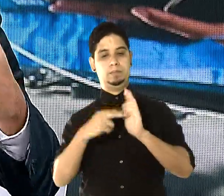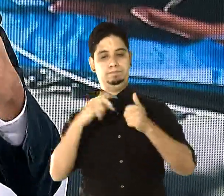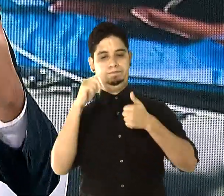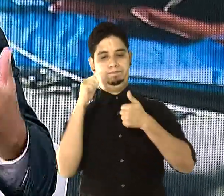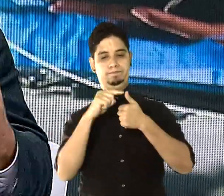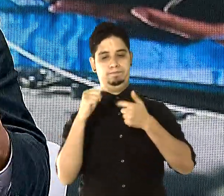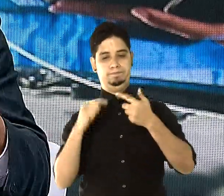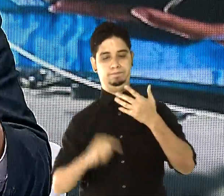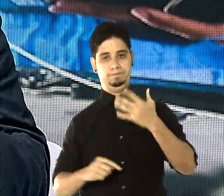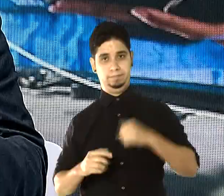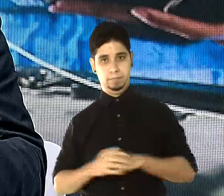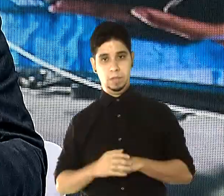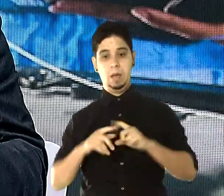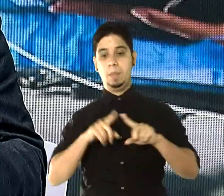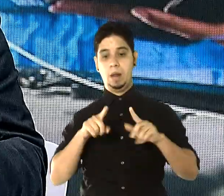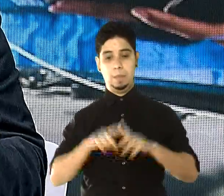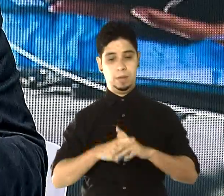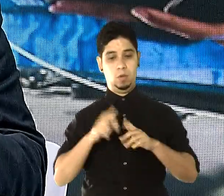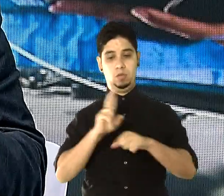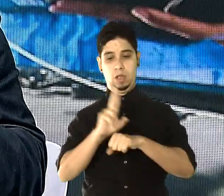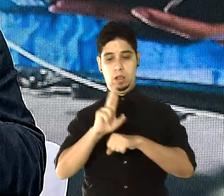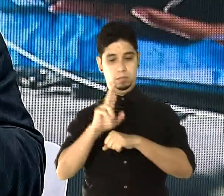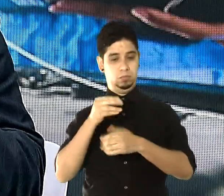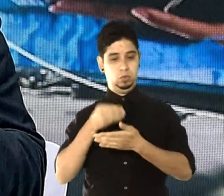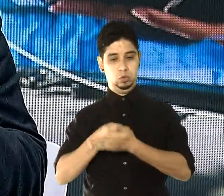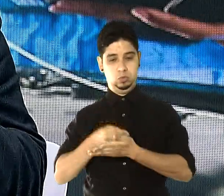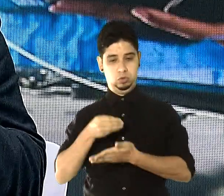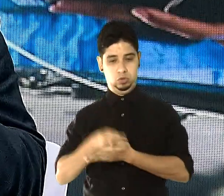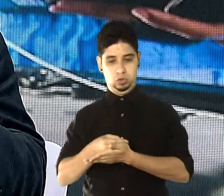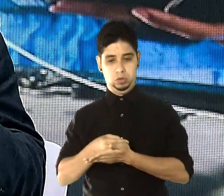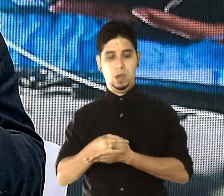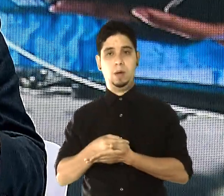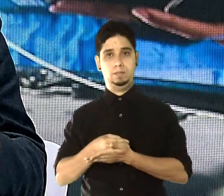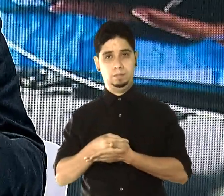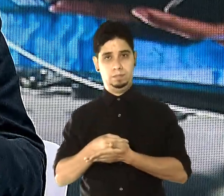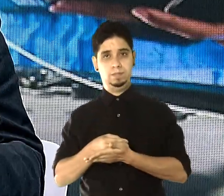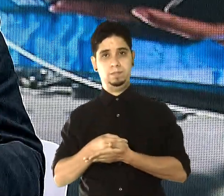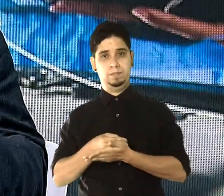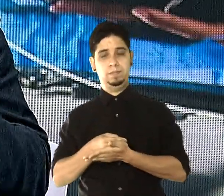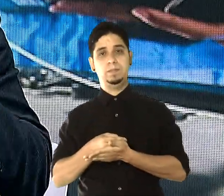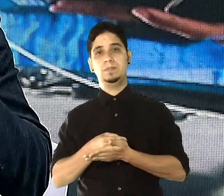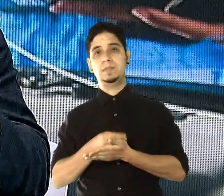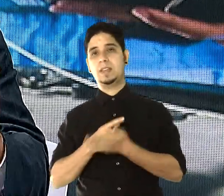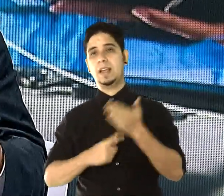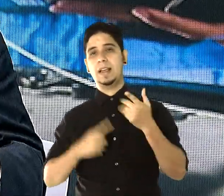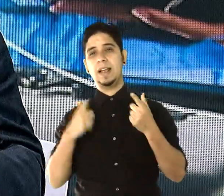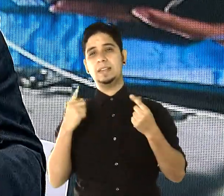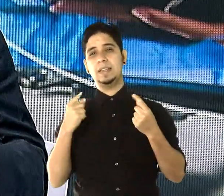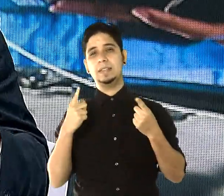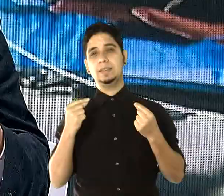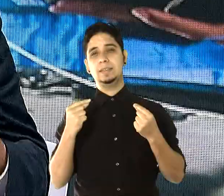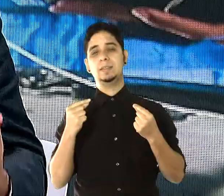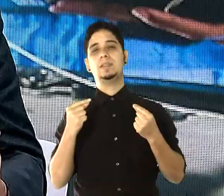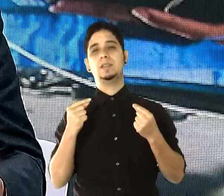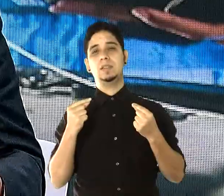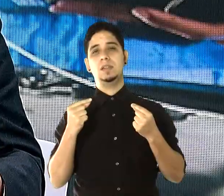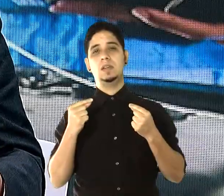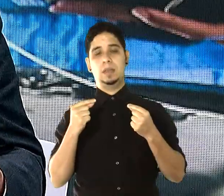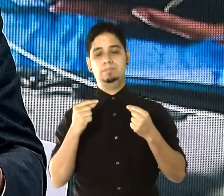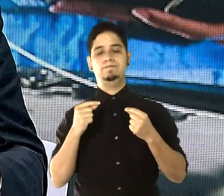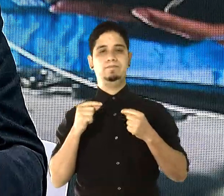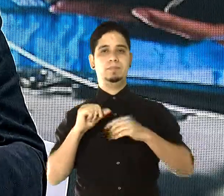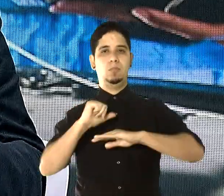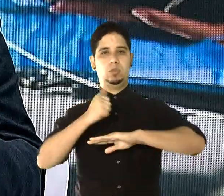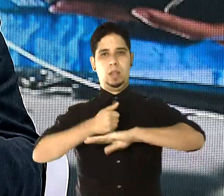empezar a trabajar las asignaciones de estos miles de millones que se anticipaban era precisamente crear esta